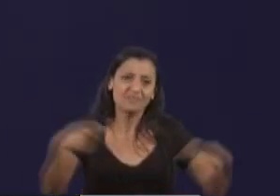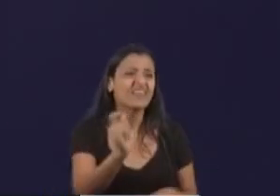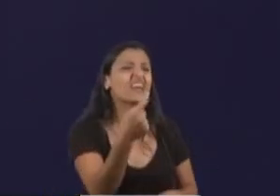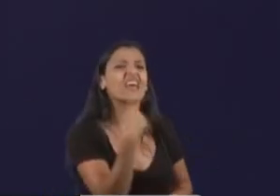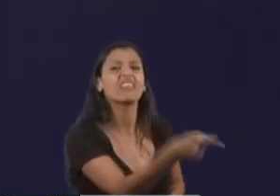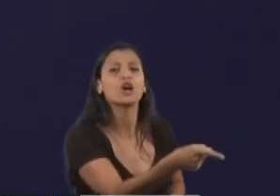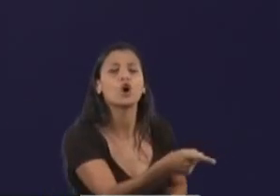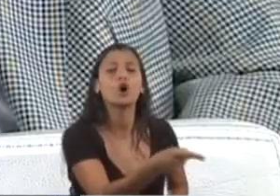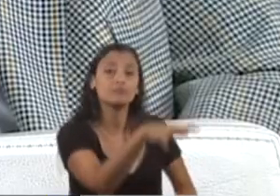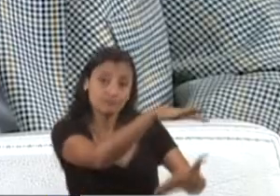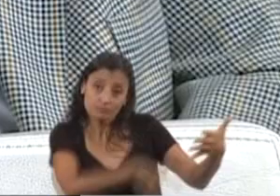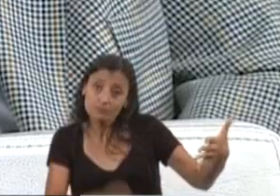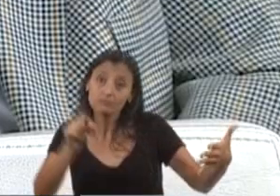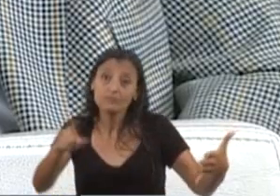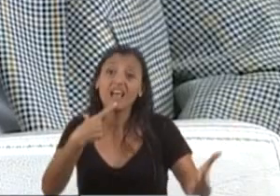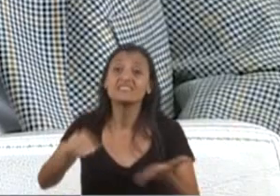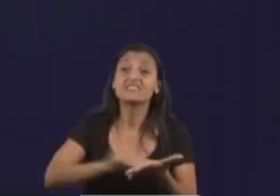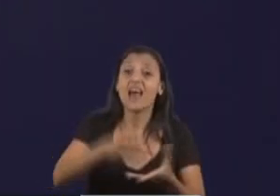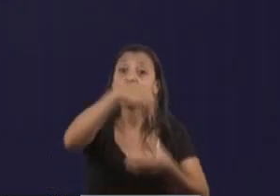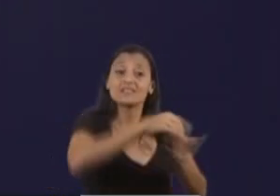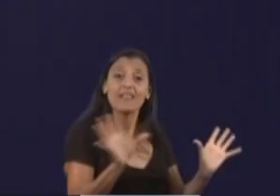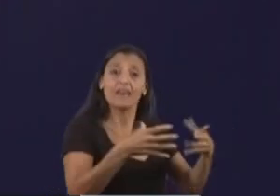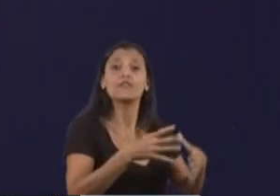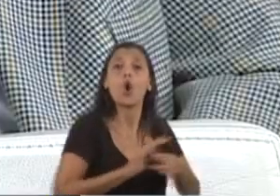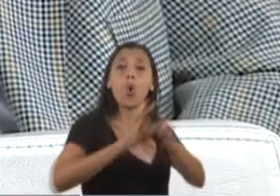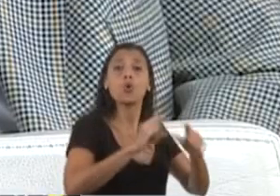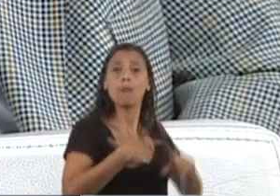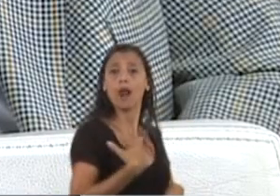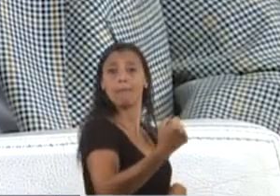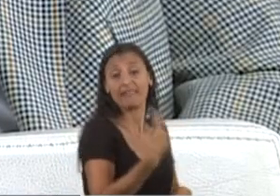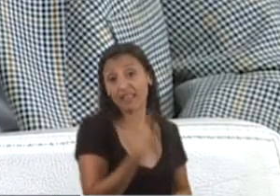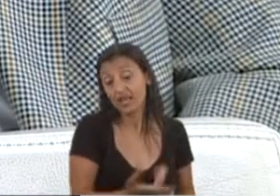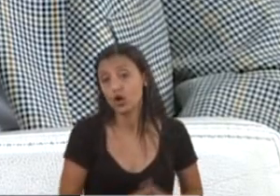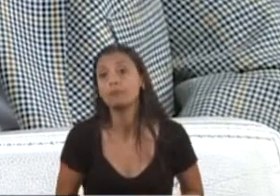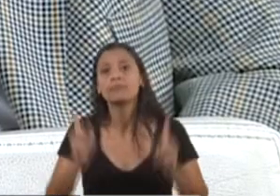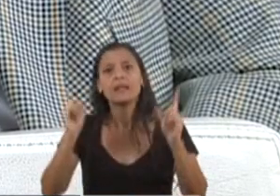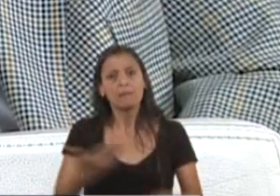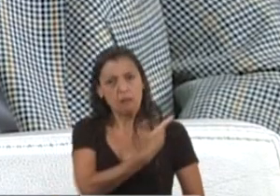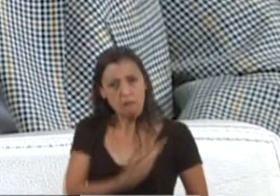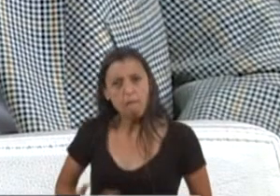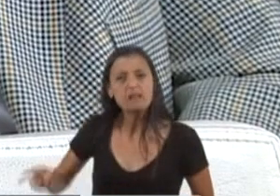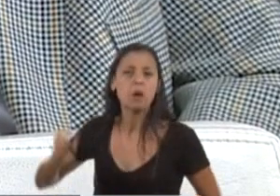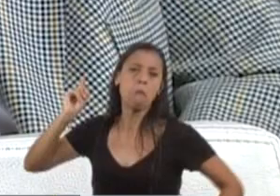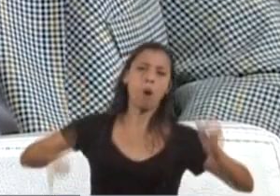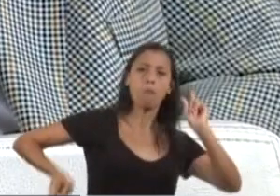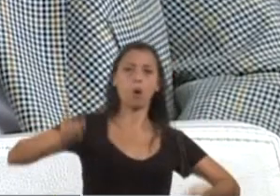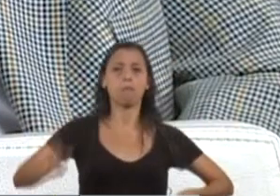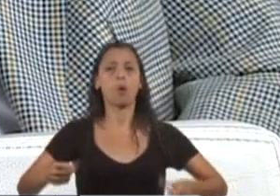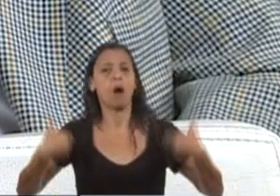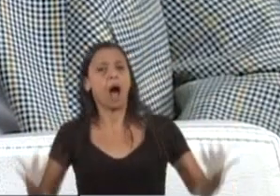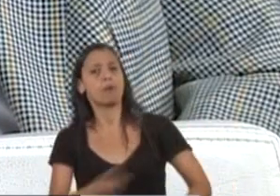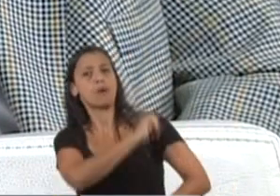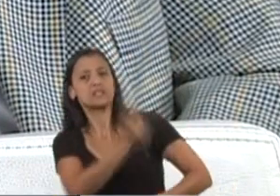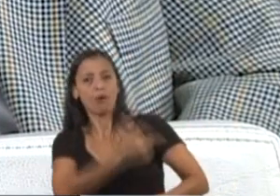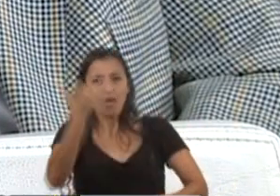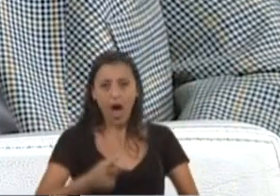comunicado de quién era? El comunicado de los senadores de Unión por la Patria. Y que el presidente comete un ejercicio arbitrario de las facultades del Poder